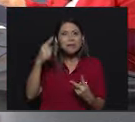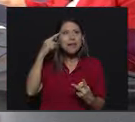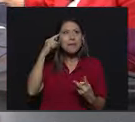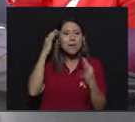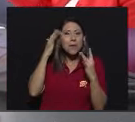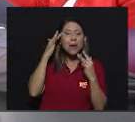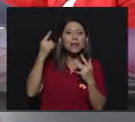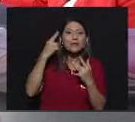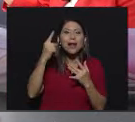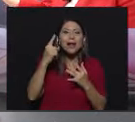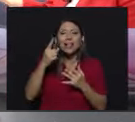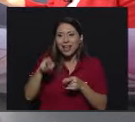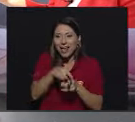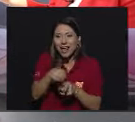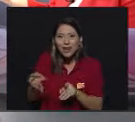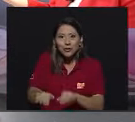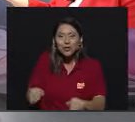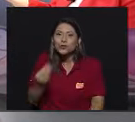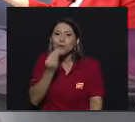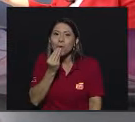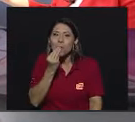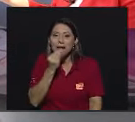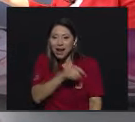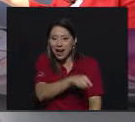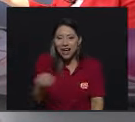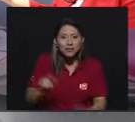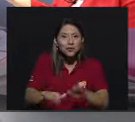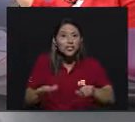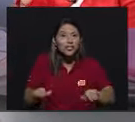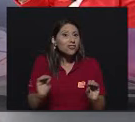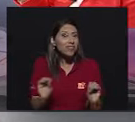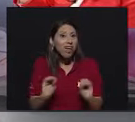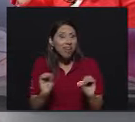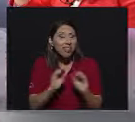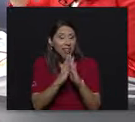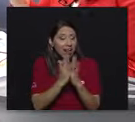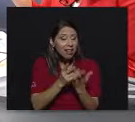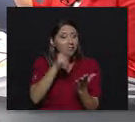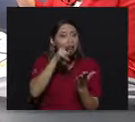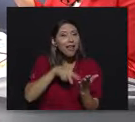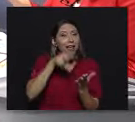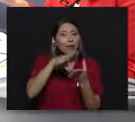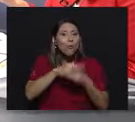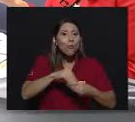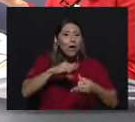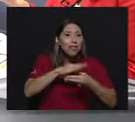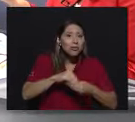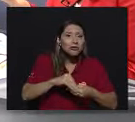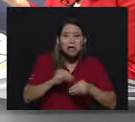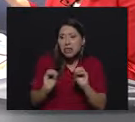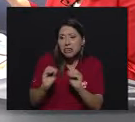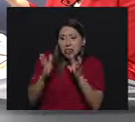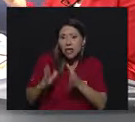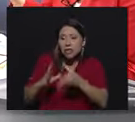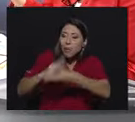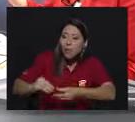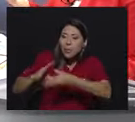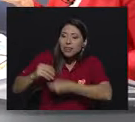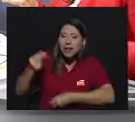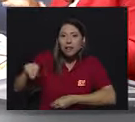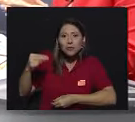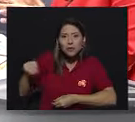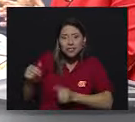lee cuentos, nadie comenta las noticias en las mañanas con ellos, ¿verdad? Sí. Y eso va conformando un ambiente que